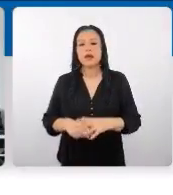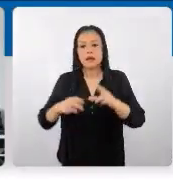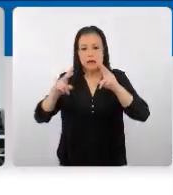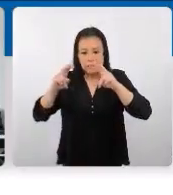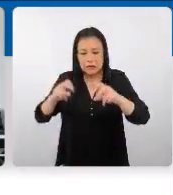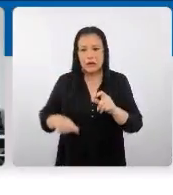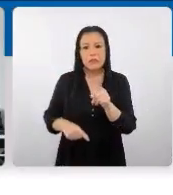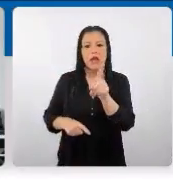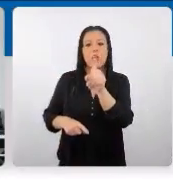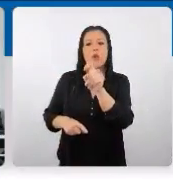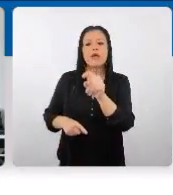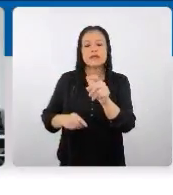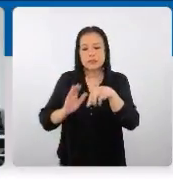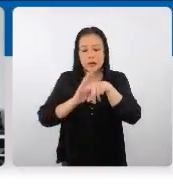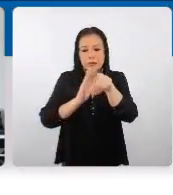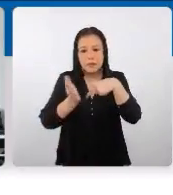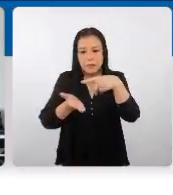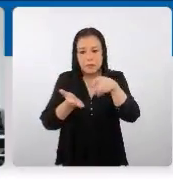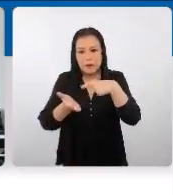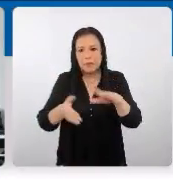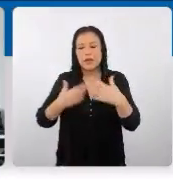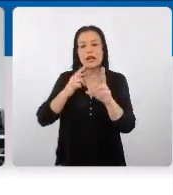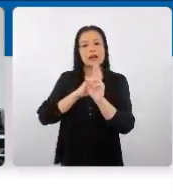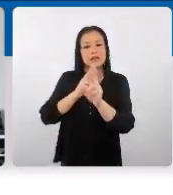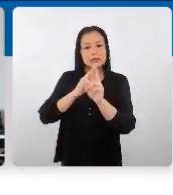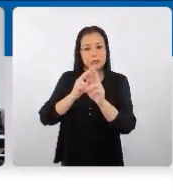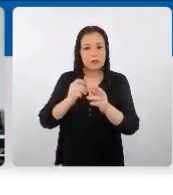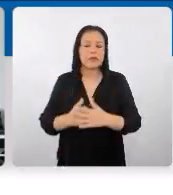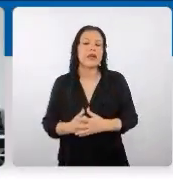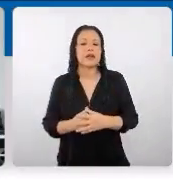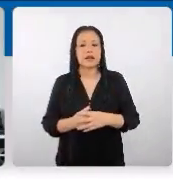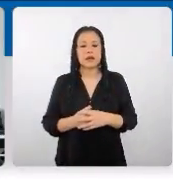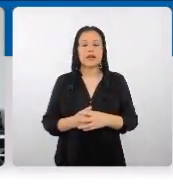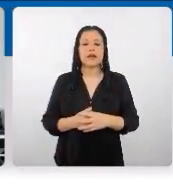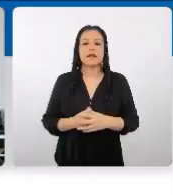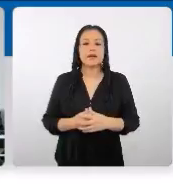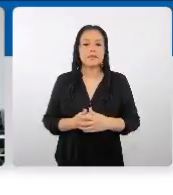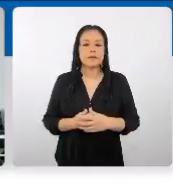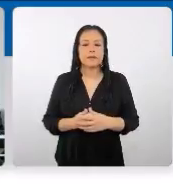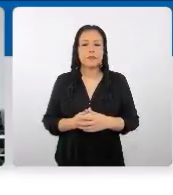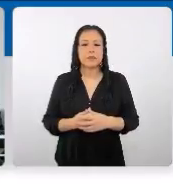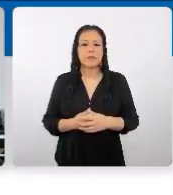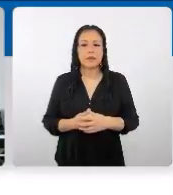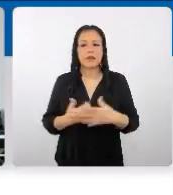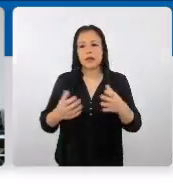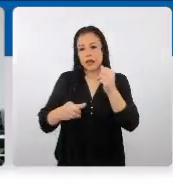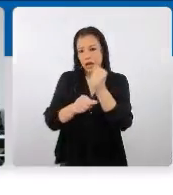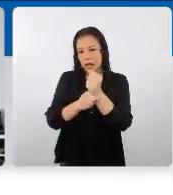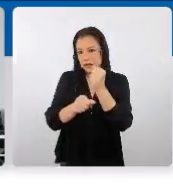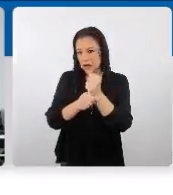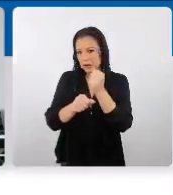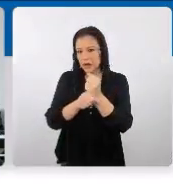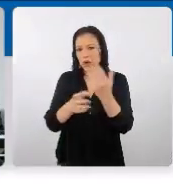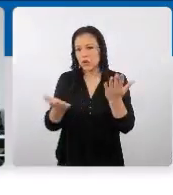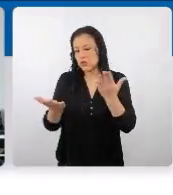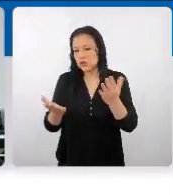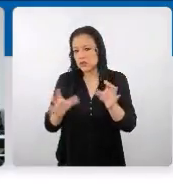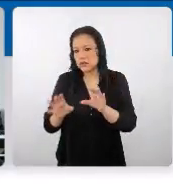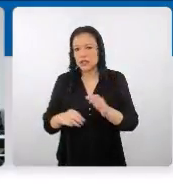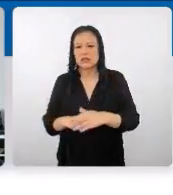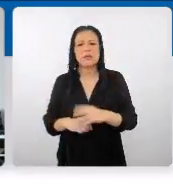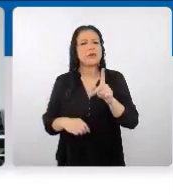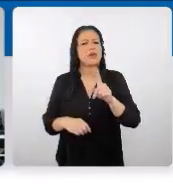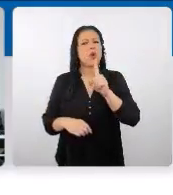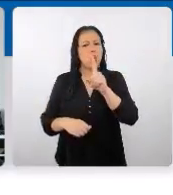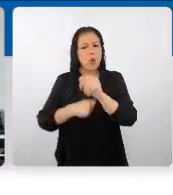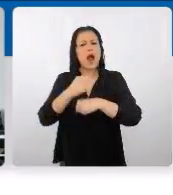encuestas online para que ellos pudieran responder de manera autoaplicada y el trabajo de campo se realizó exactamente hace un